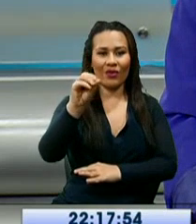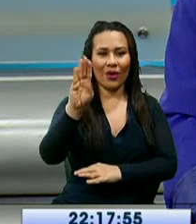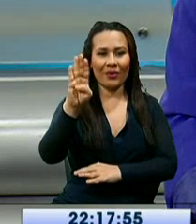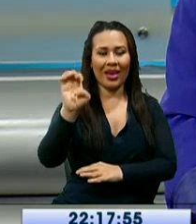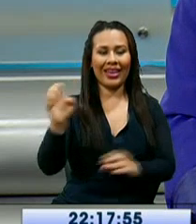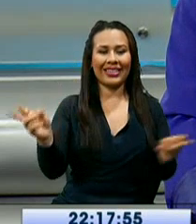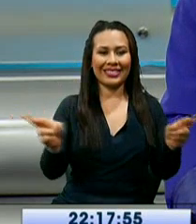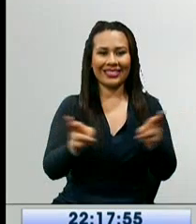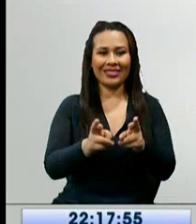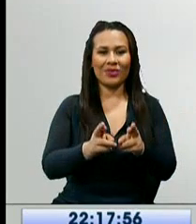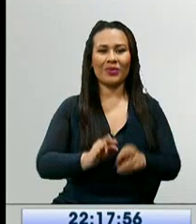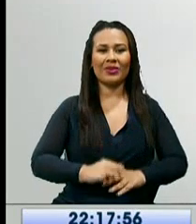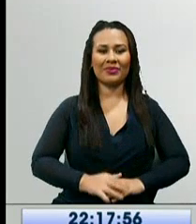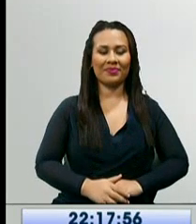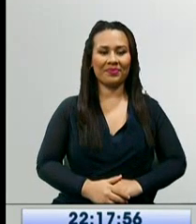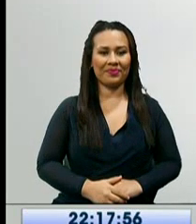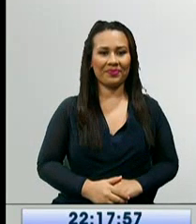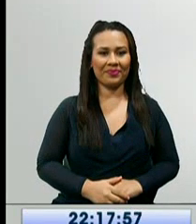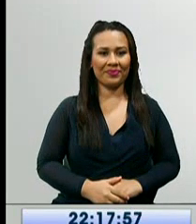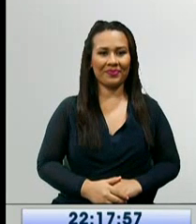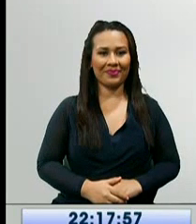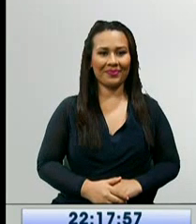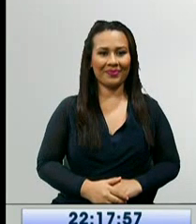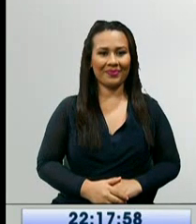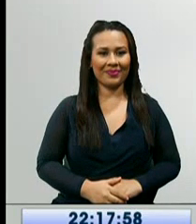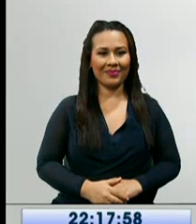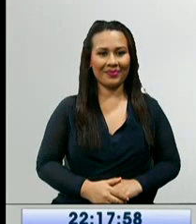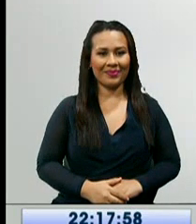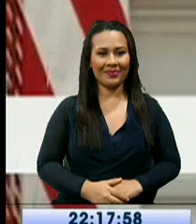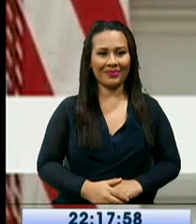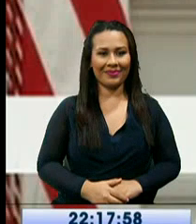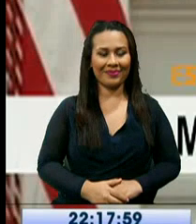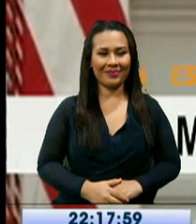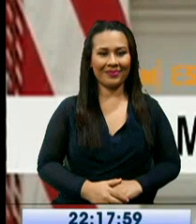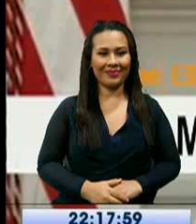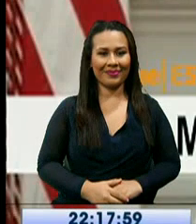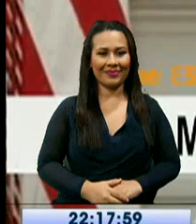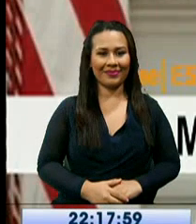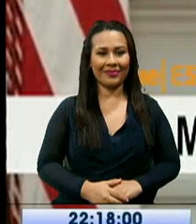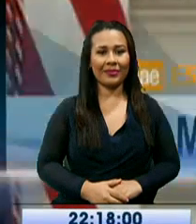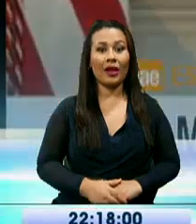responsabilidad de tramitar estos posibles cambios en 30 días, informó Santiago Landeta.